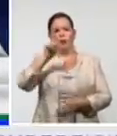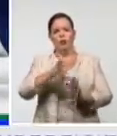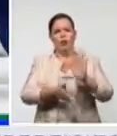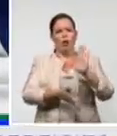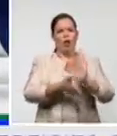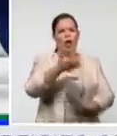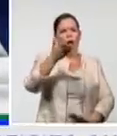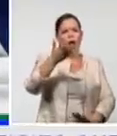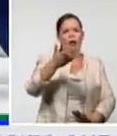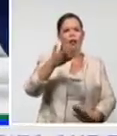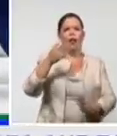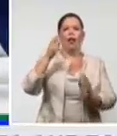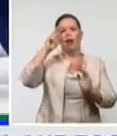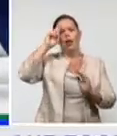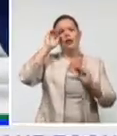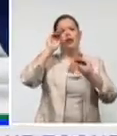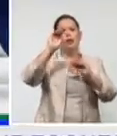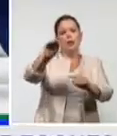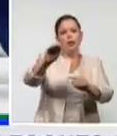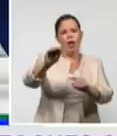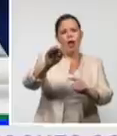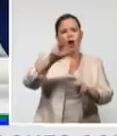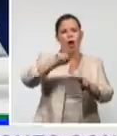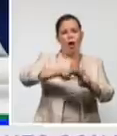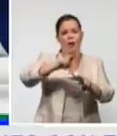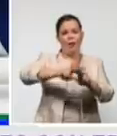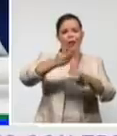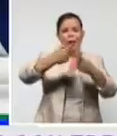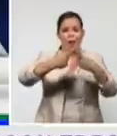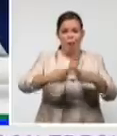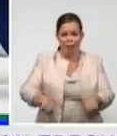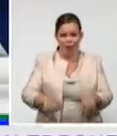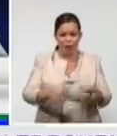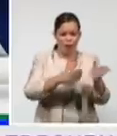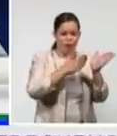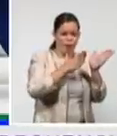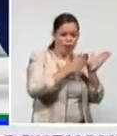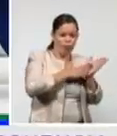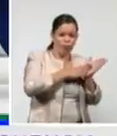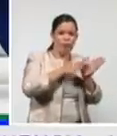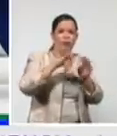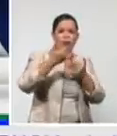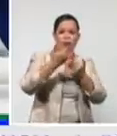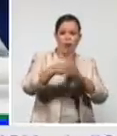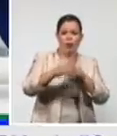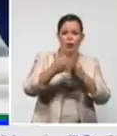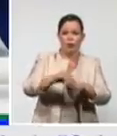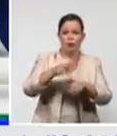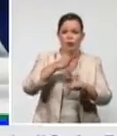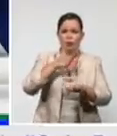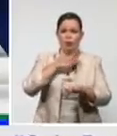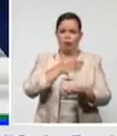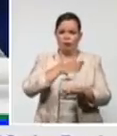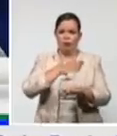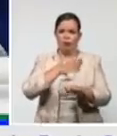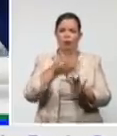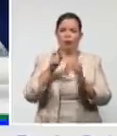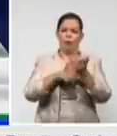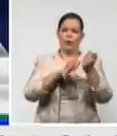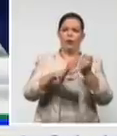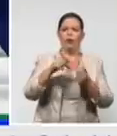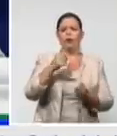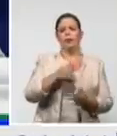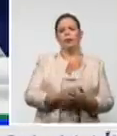Habana, pero pertenecen a esas provincias, aunque algunos estén en sus provincias. Siempre mencionamos las